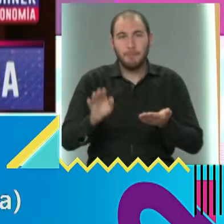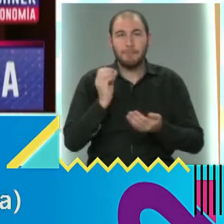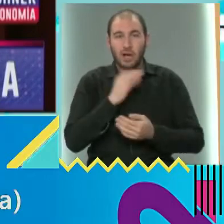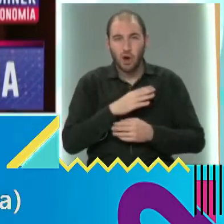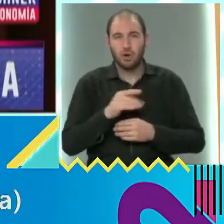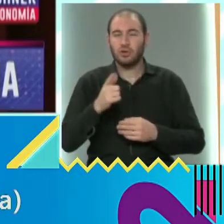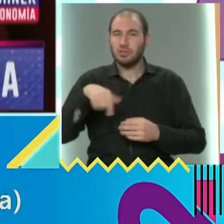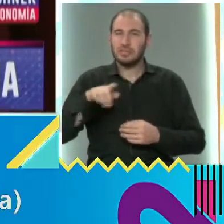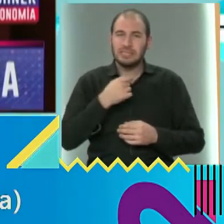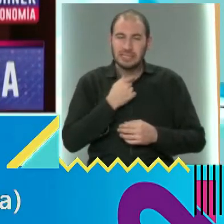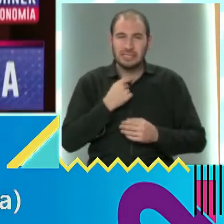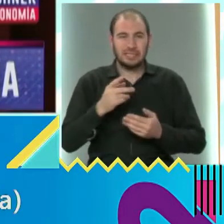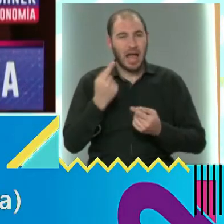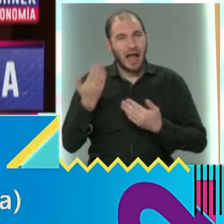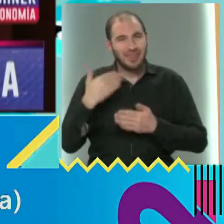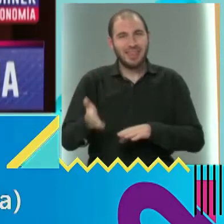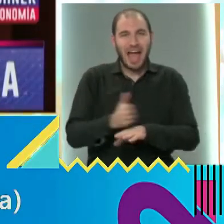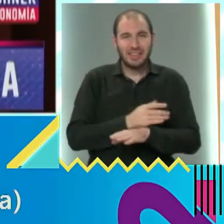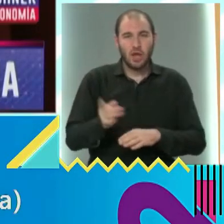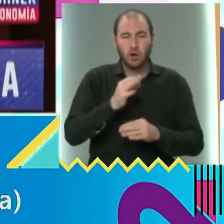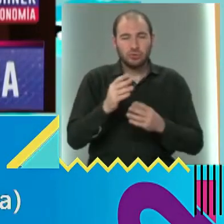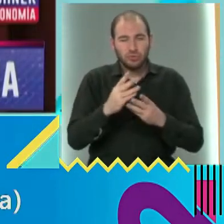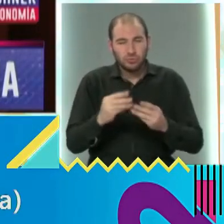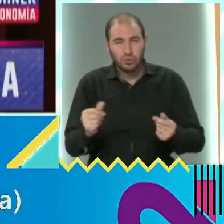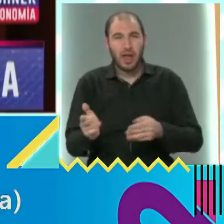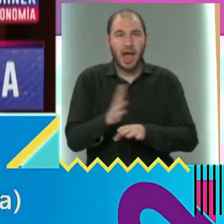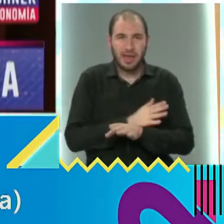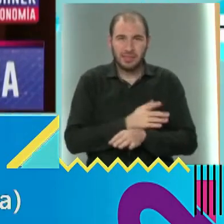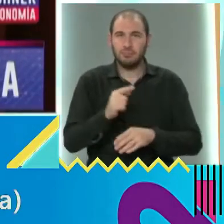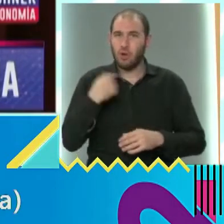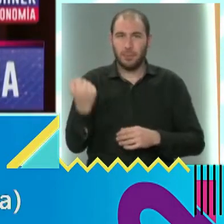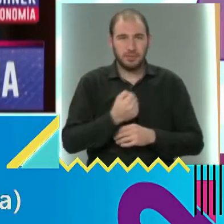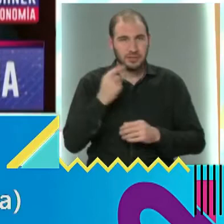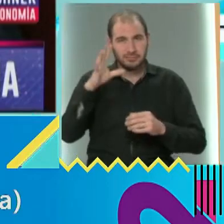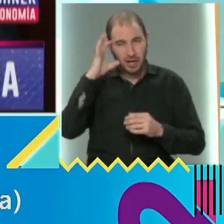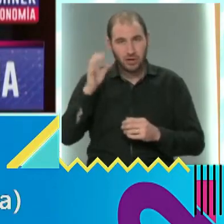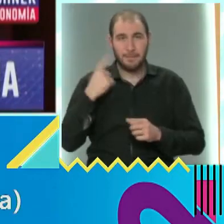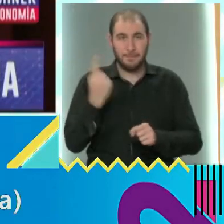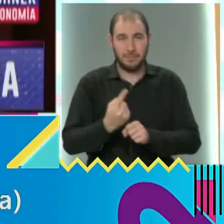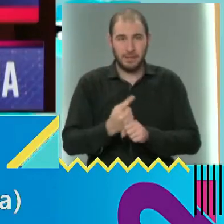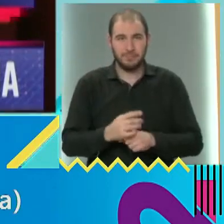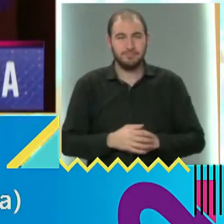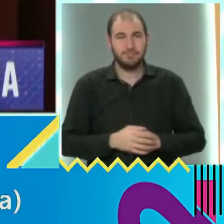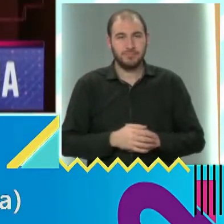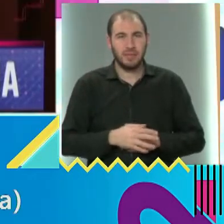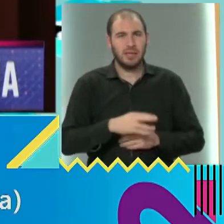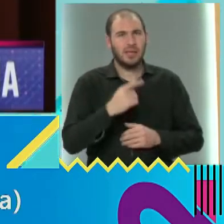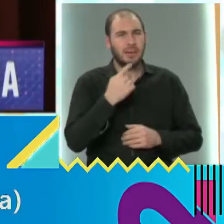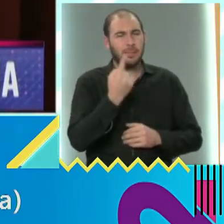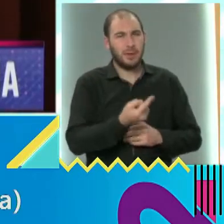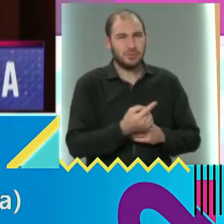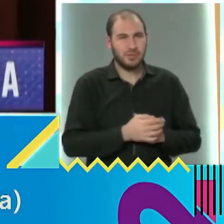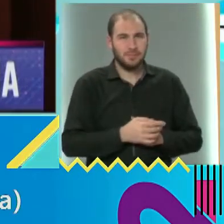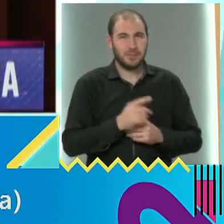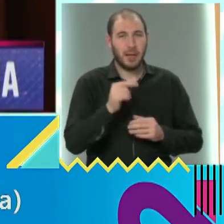lo que nosotros queremos evitar o minimizar al máximo, y eso es muy importante tenerlo en cuenta desde el principio. Bien. Damián, de